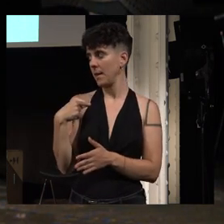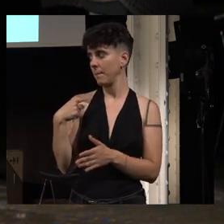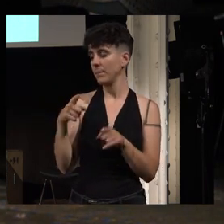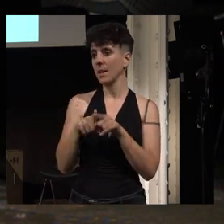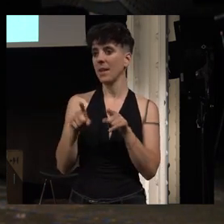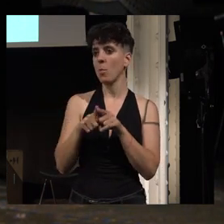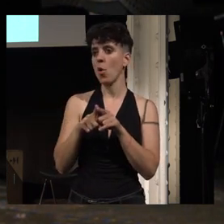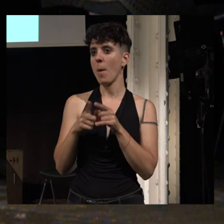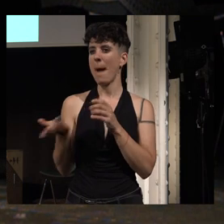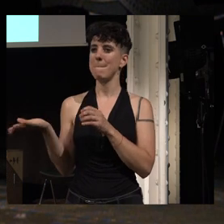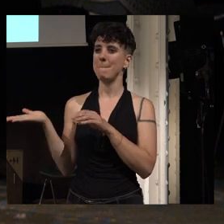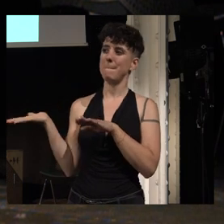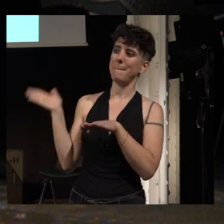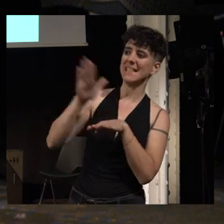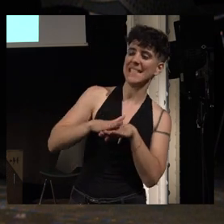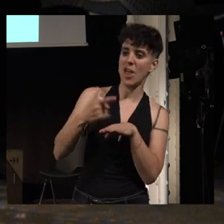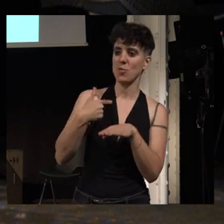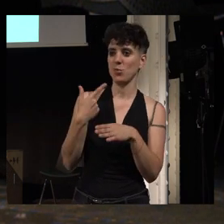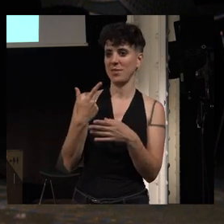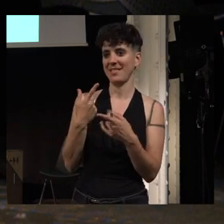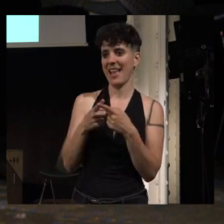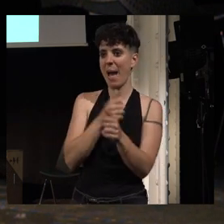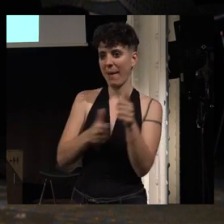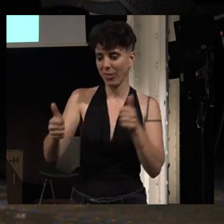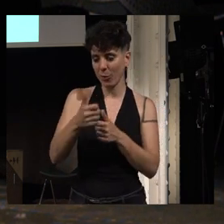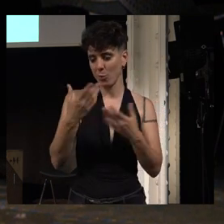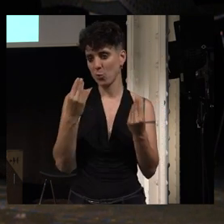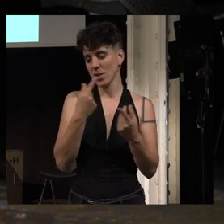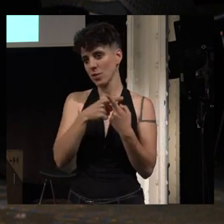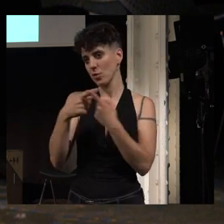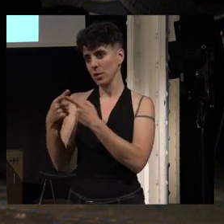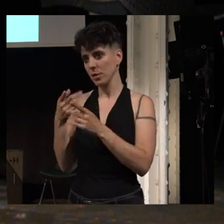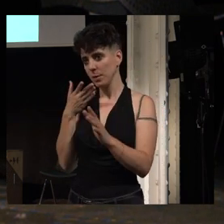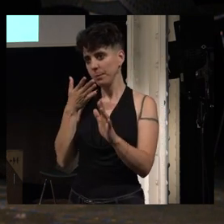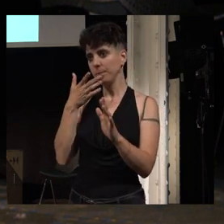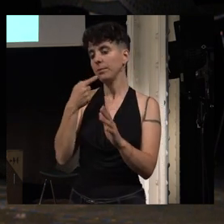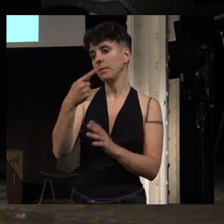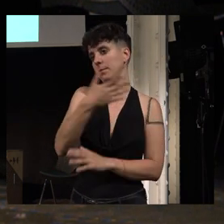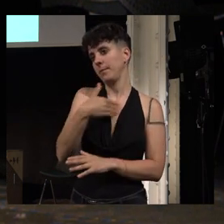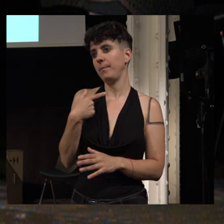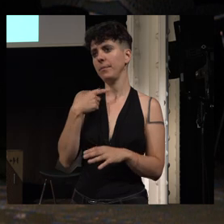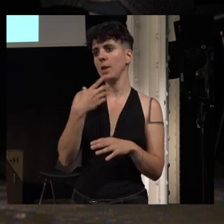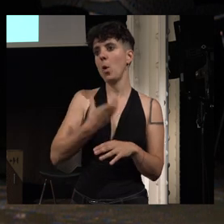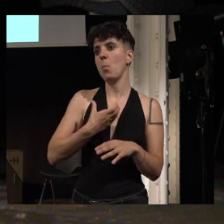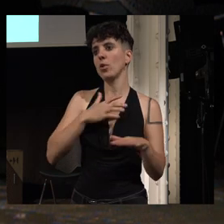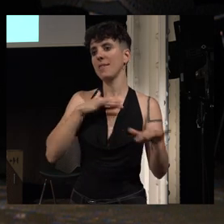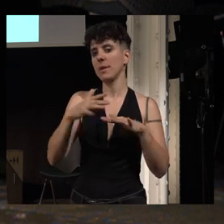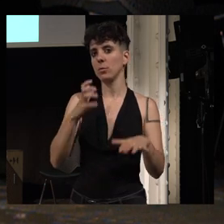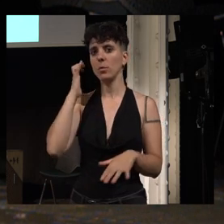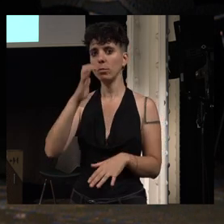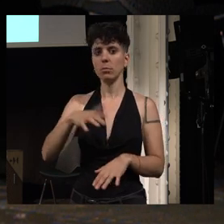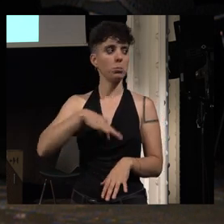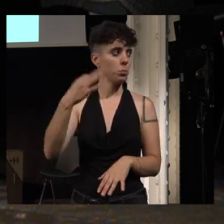pensaba decir, pero nos ha aterrizado en esto de decir el municipalismo queer se puede hacer. De la misma manera que se puede hacer